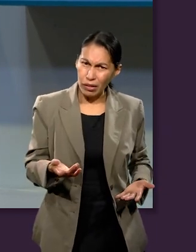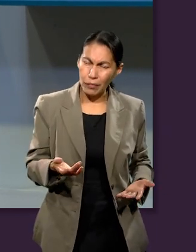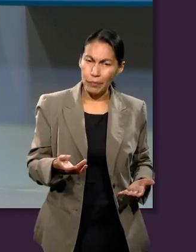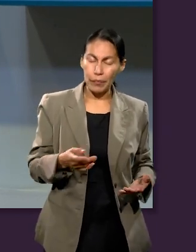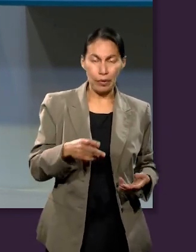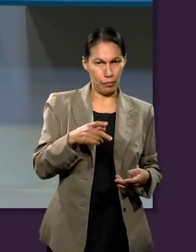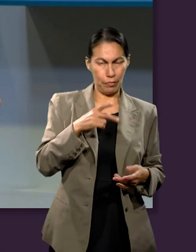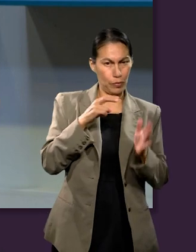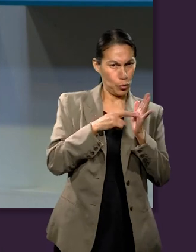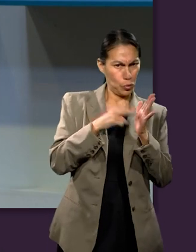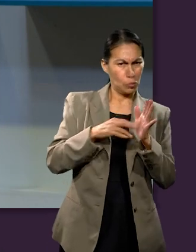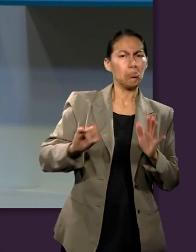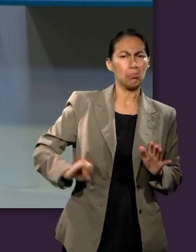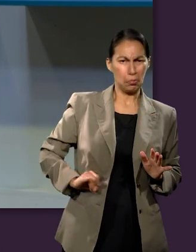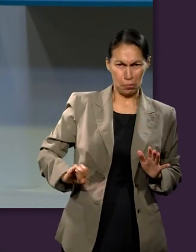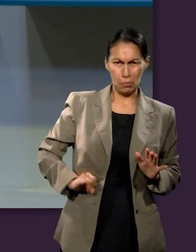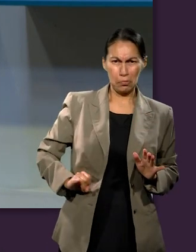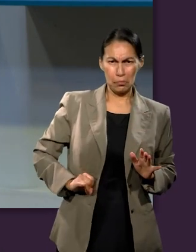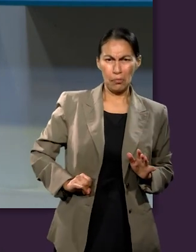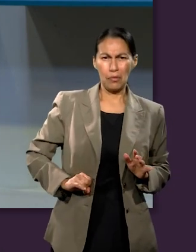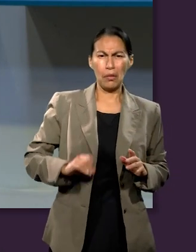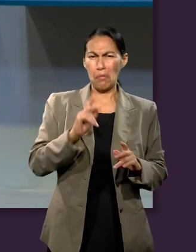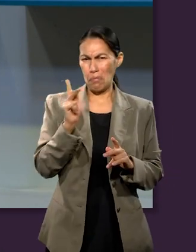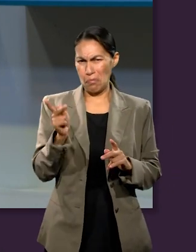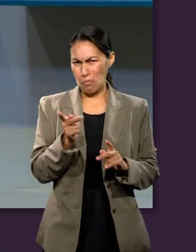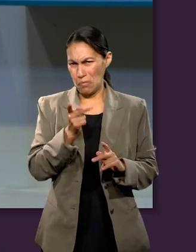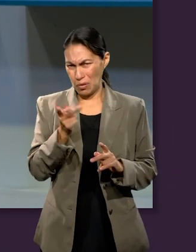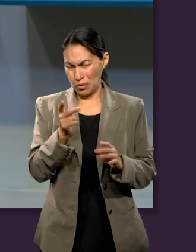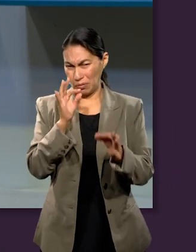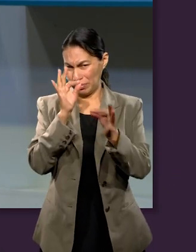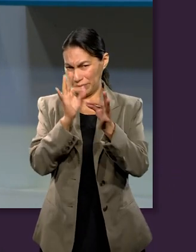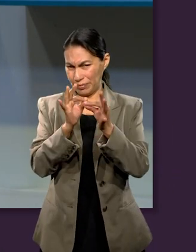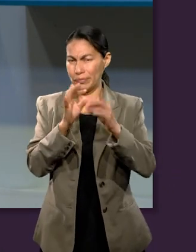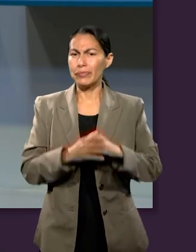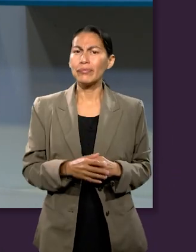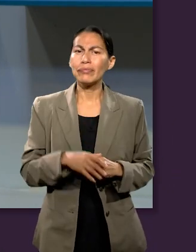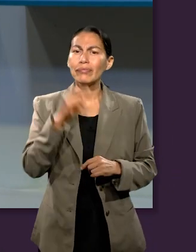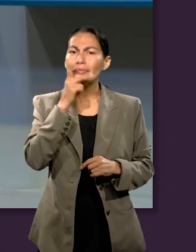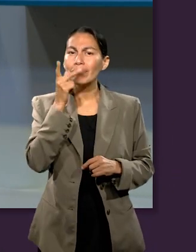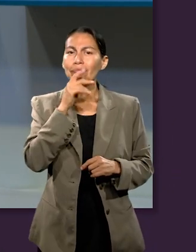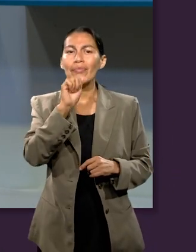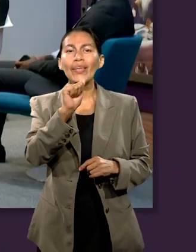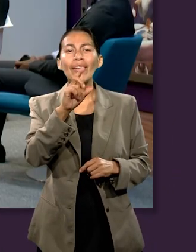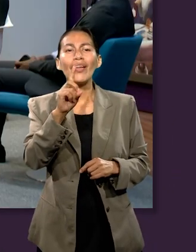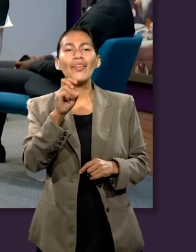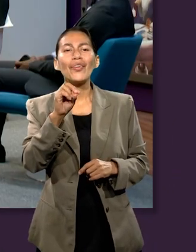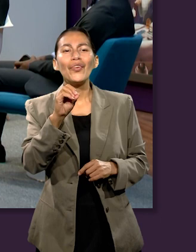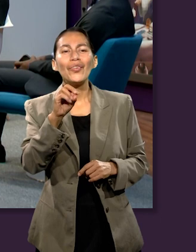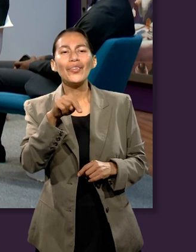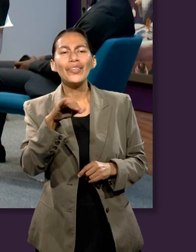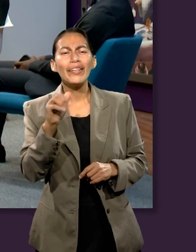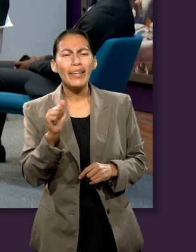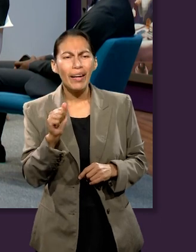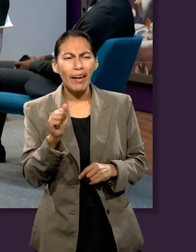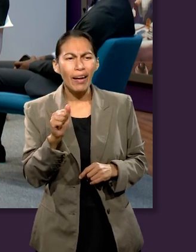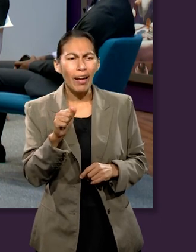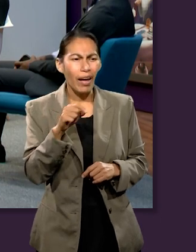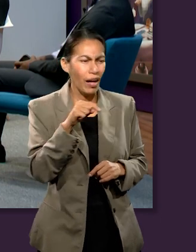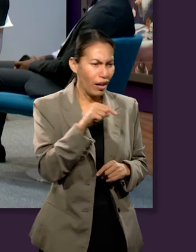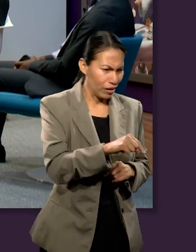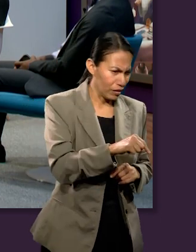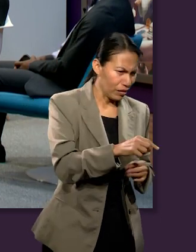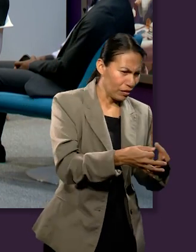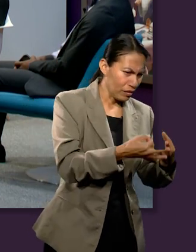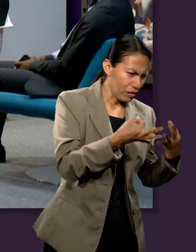un unas vamos si es un pasaje muy interesante y son preguntas muy muy atinadas pastora adonia construir